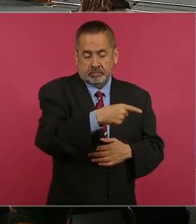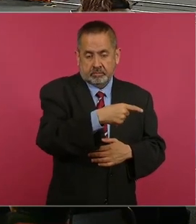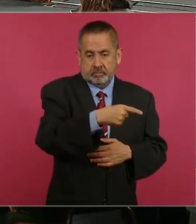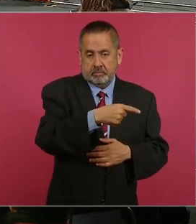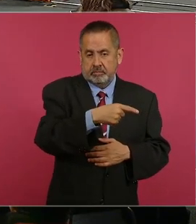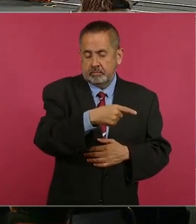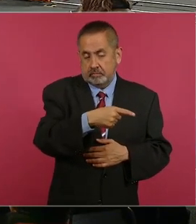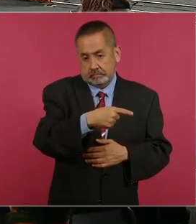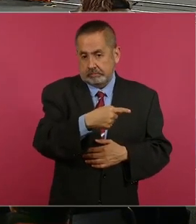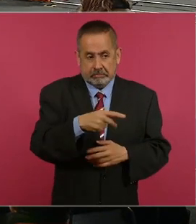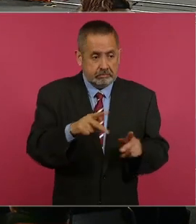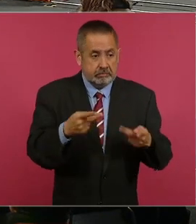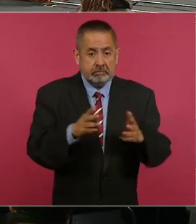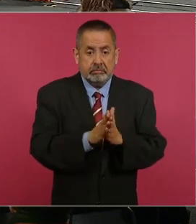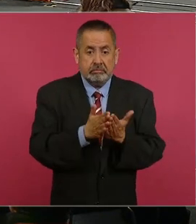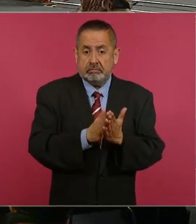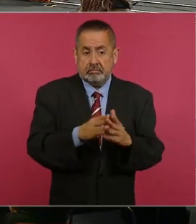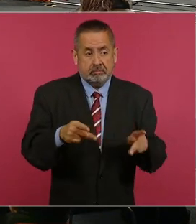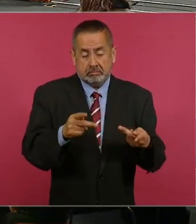Moreno,